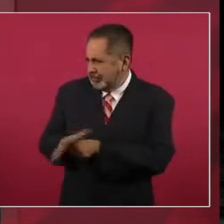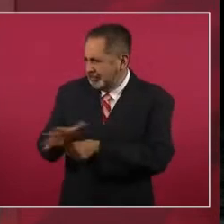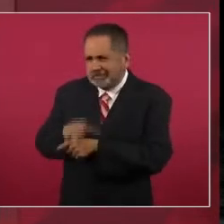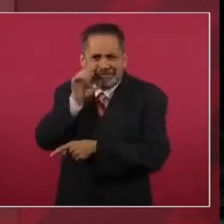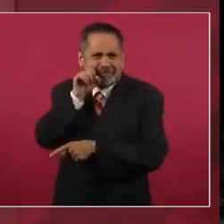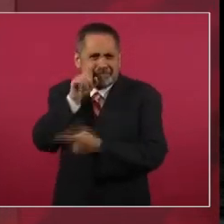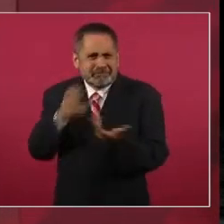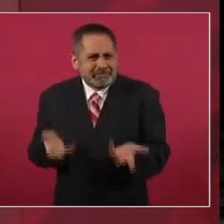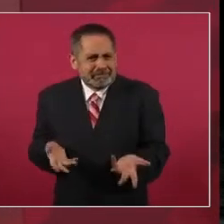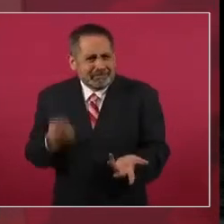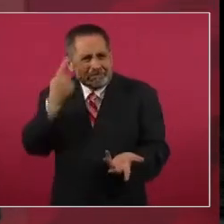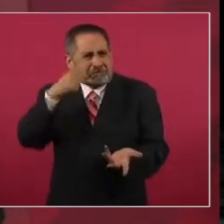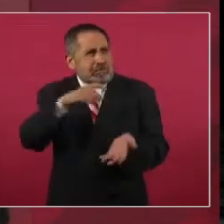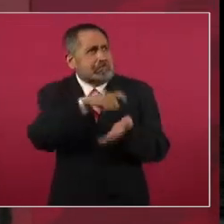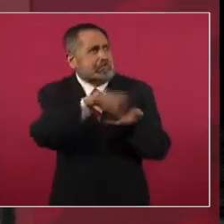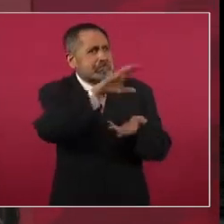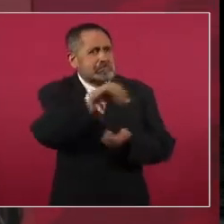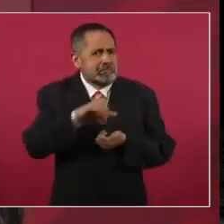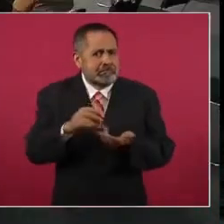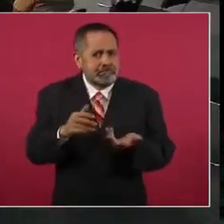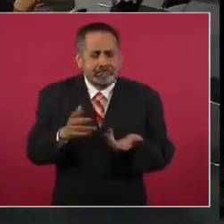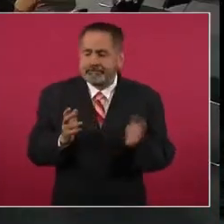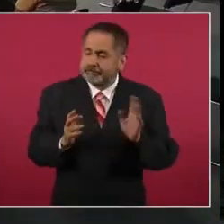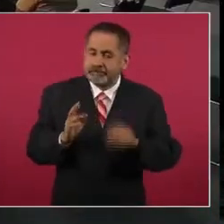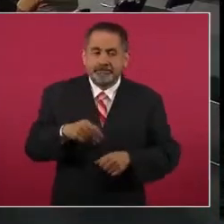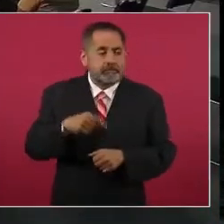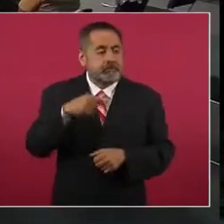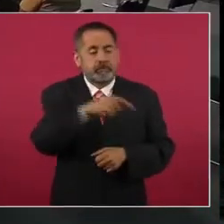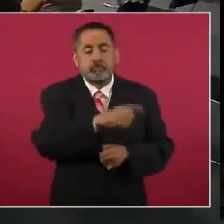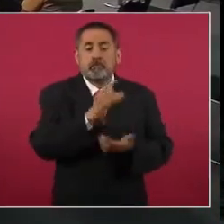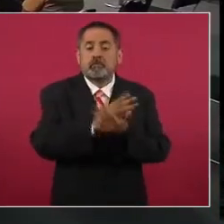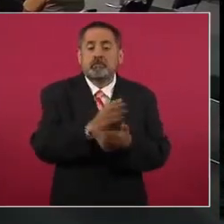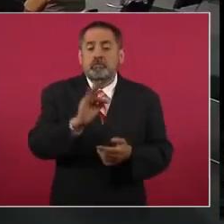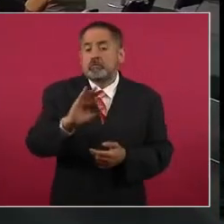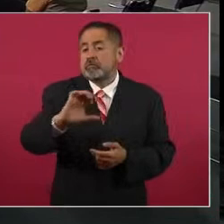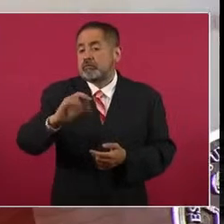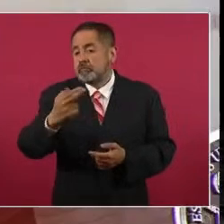pero no solo ellos calderón